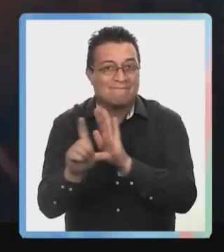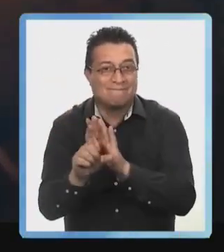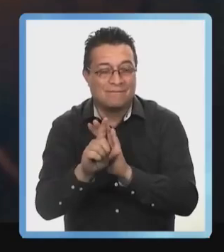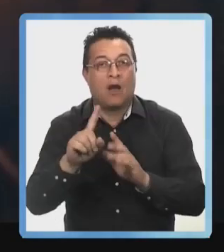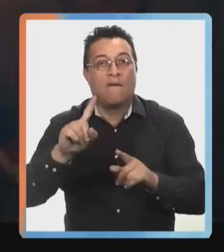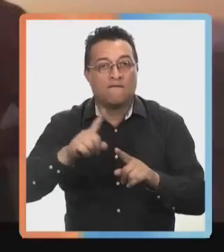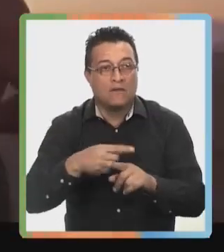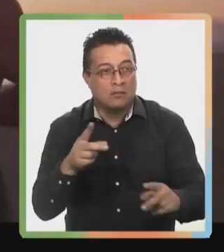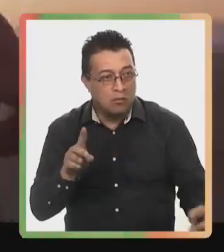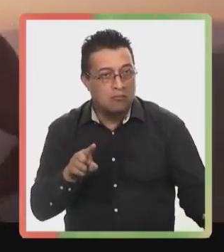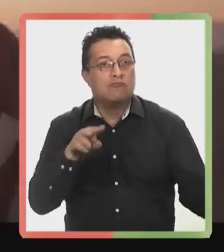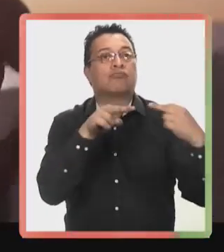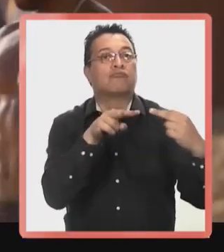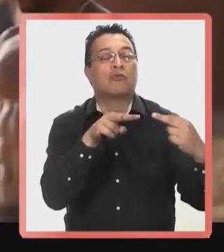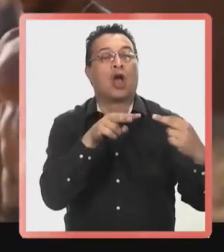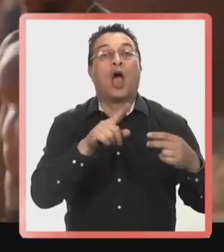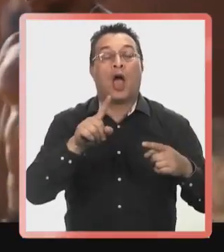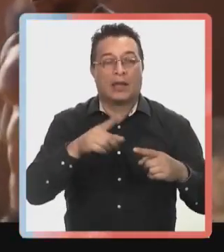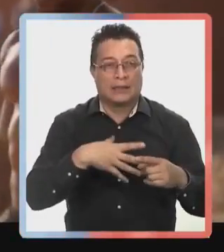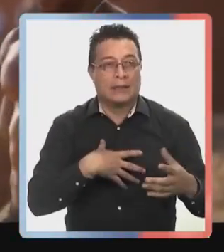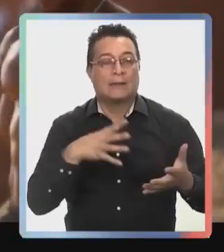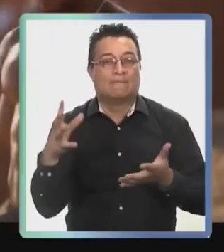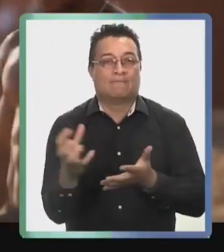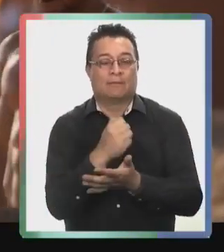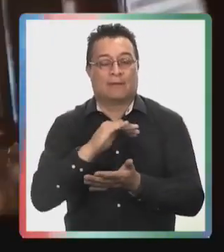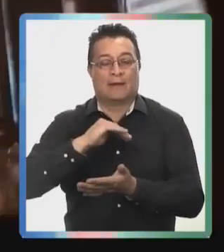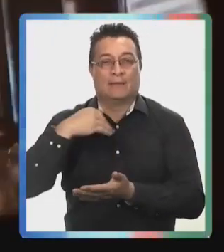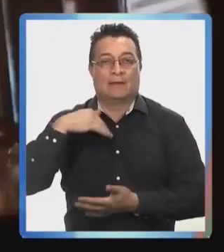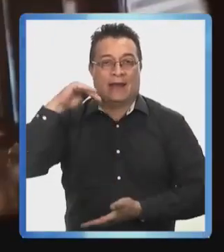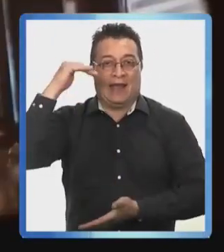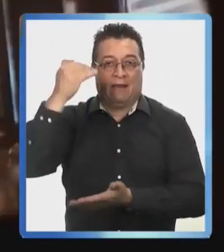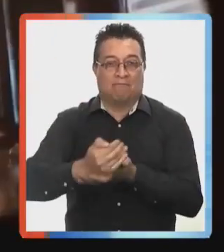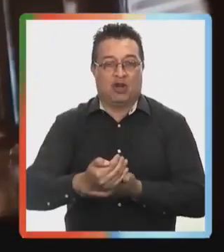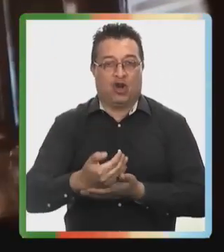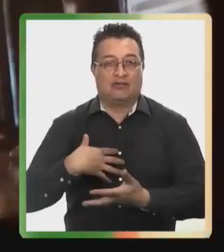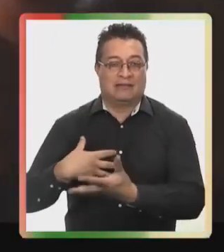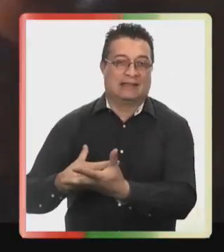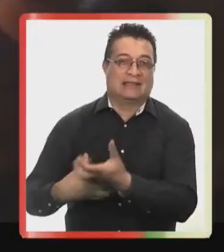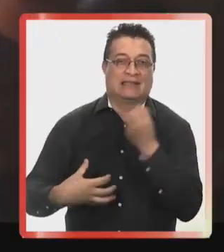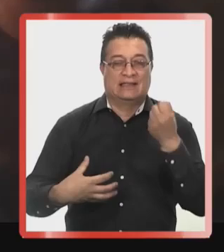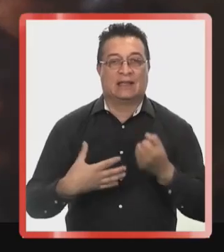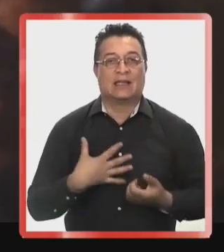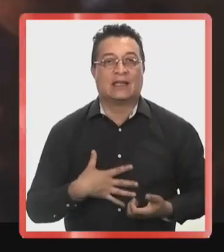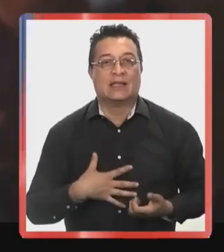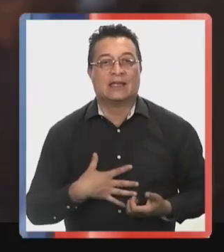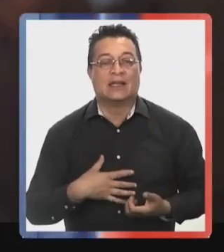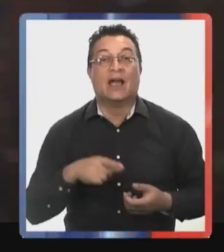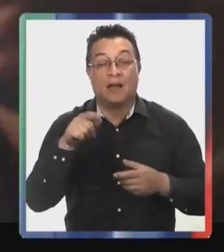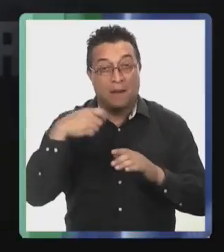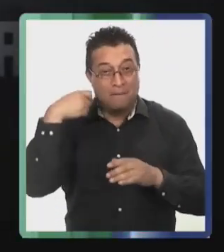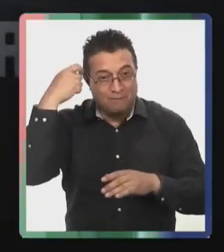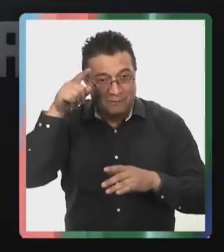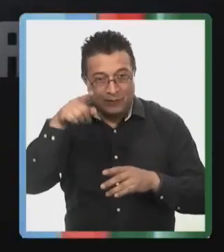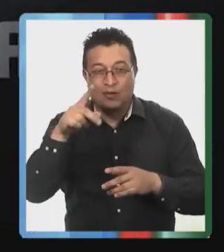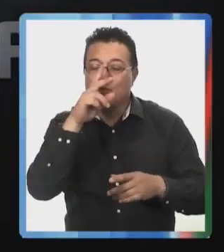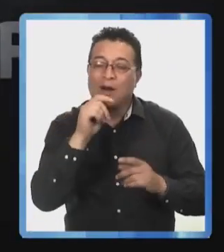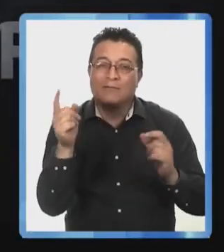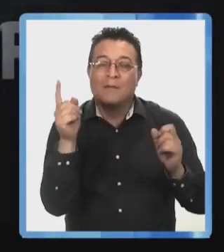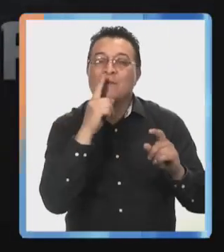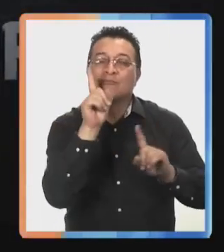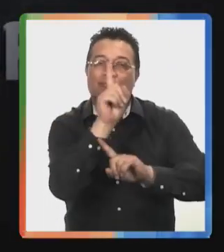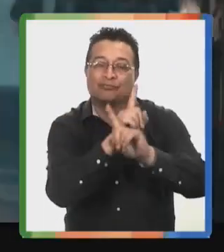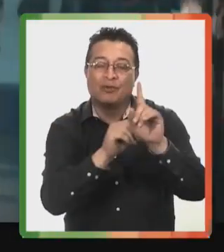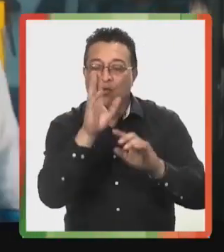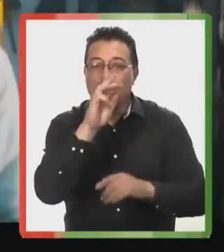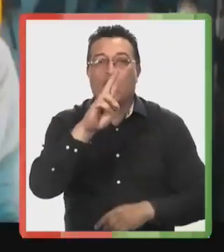a su vida para intentar arrebatarle el título de peso pesado. El film, que recuerda una mezcla de argumentos